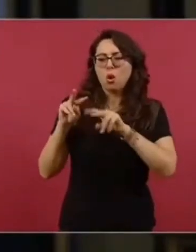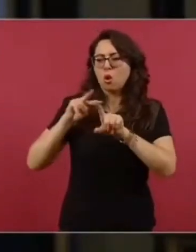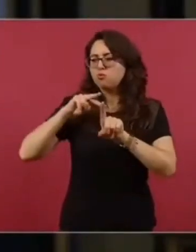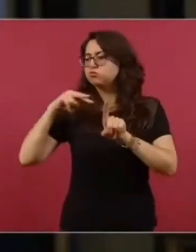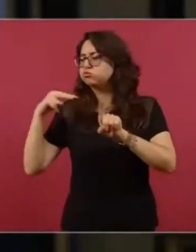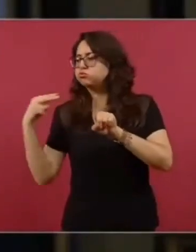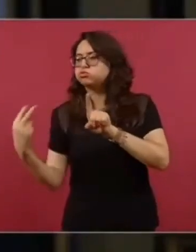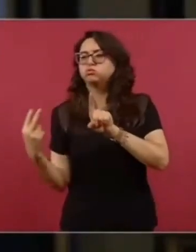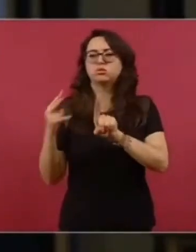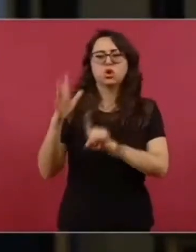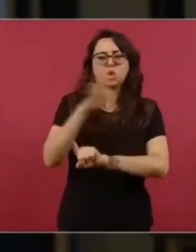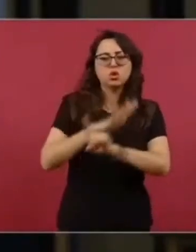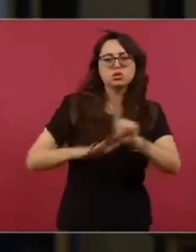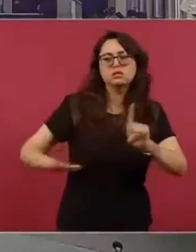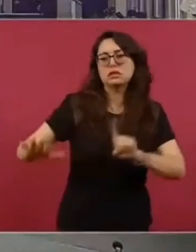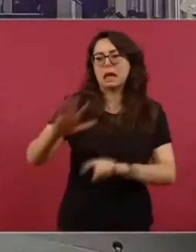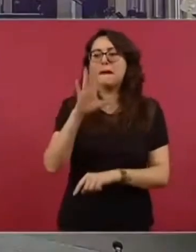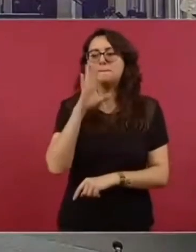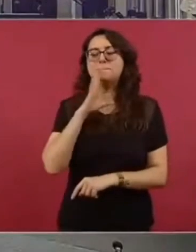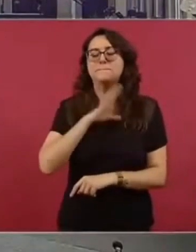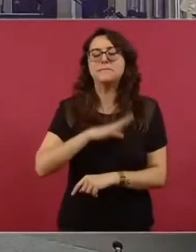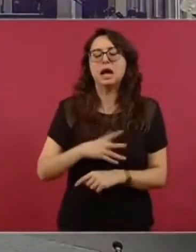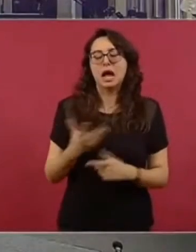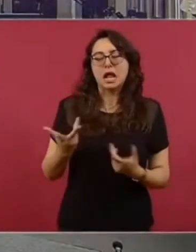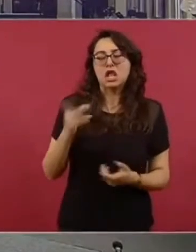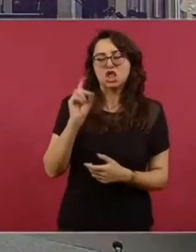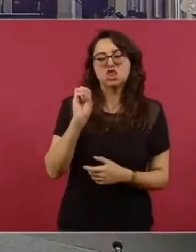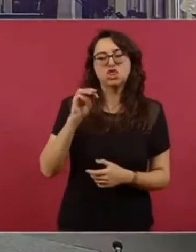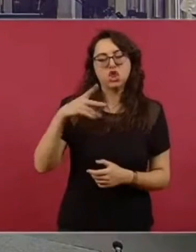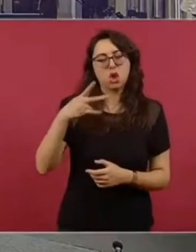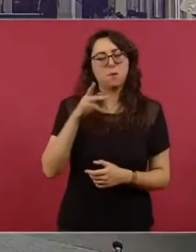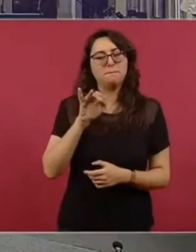nocivos del dumping. Sí,